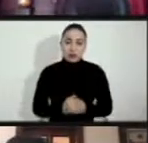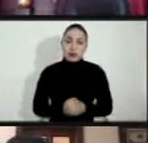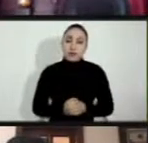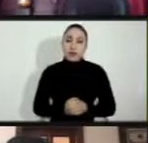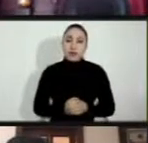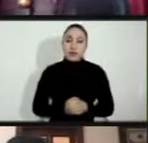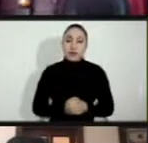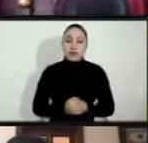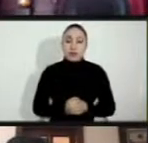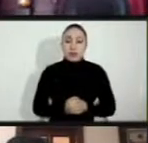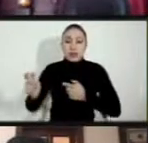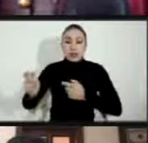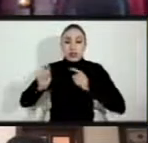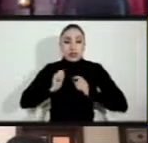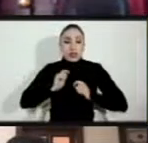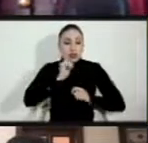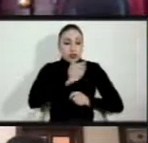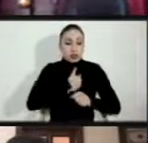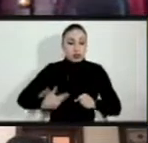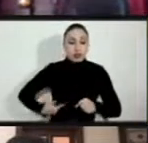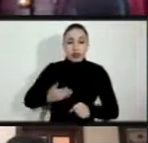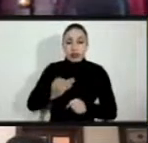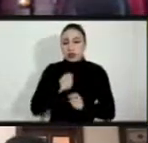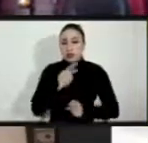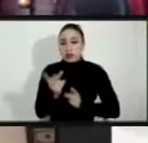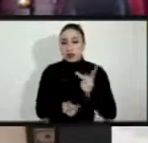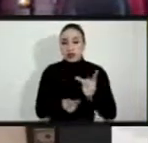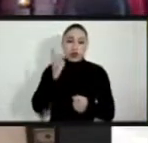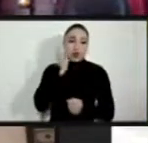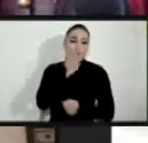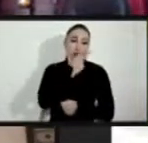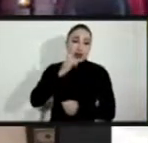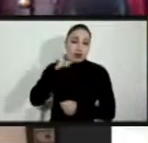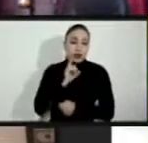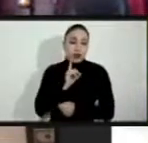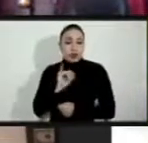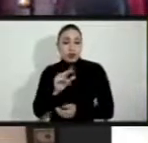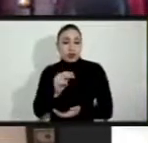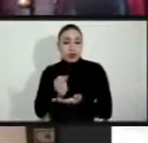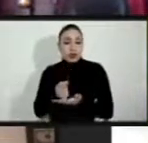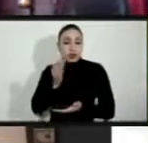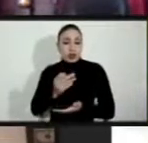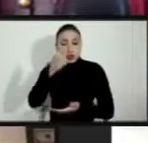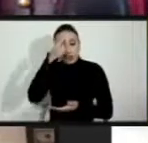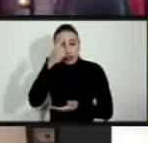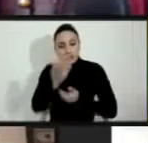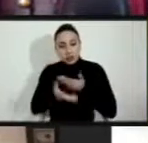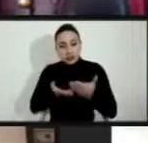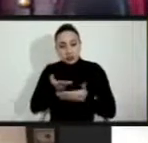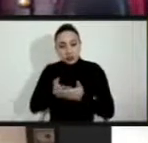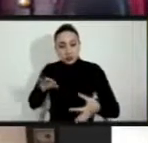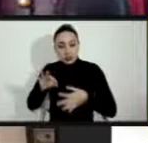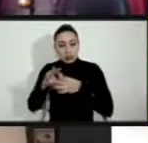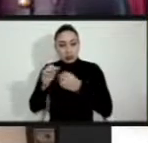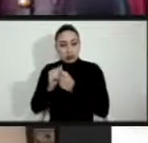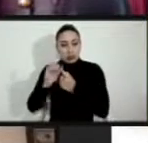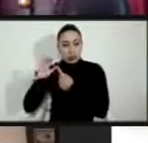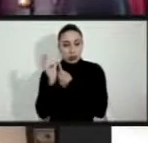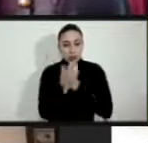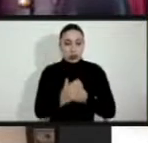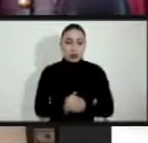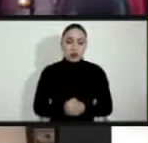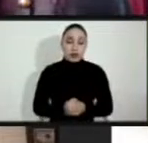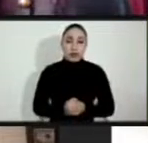instrucciones de la presidencia, se consulta al Pleno si existe alguna diputada o diputado en contra de considerar de urgente y obvia resolución la